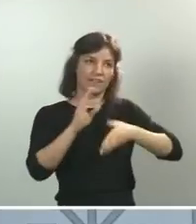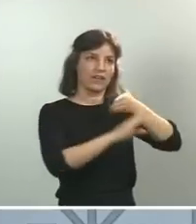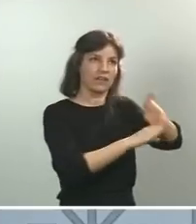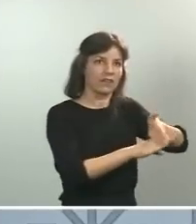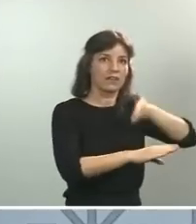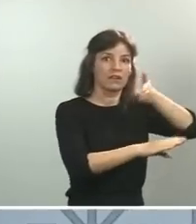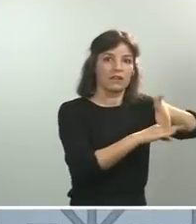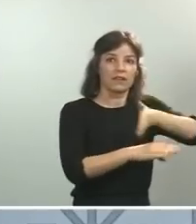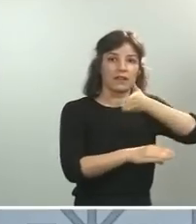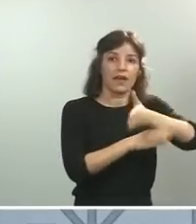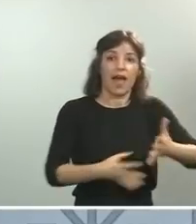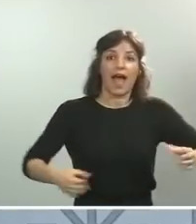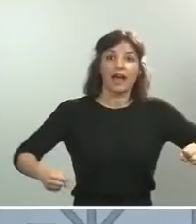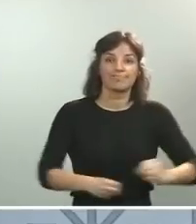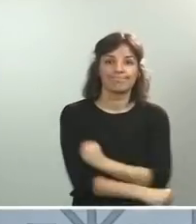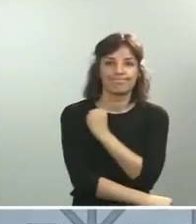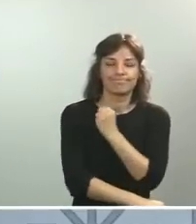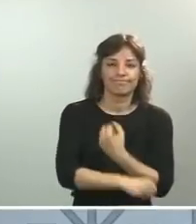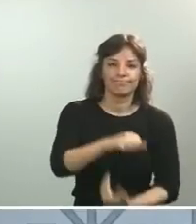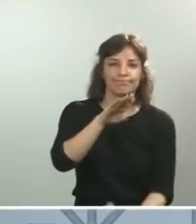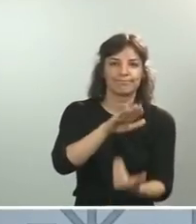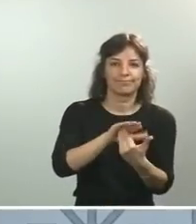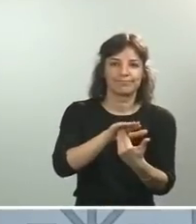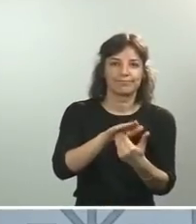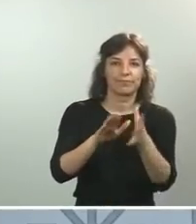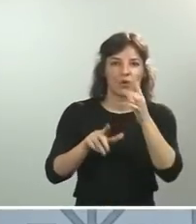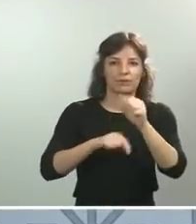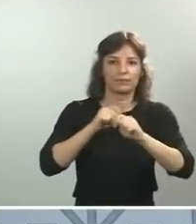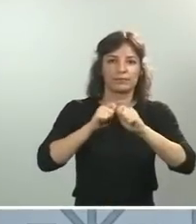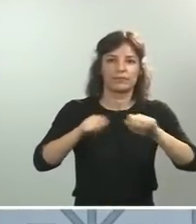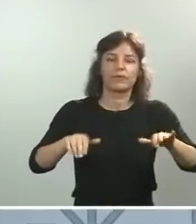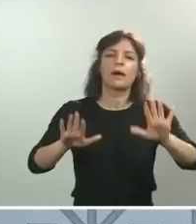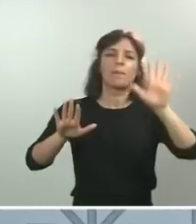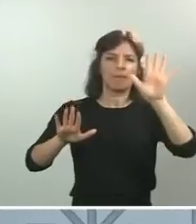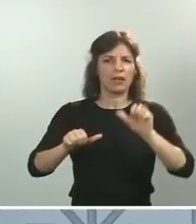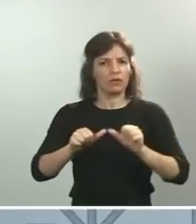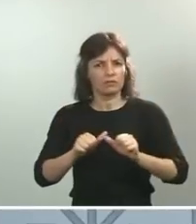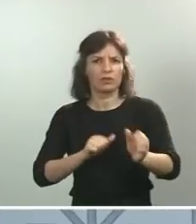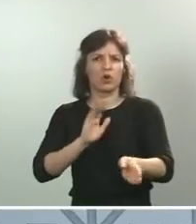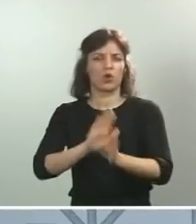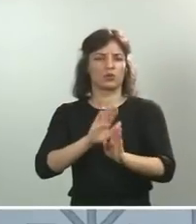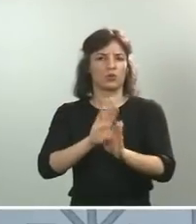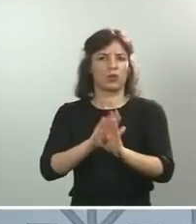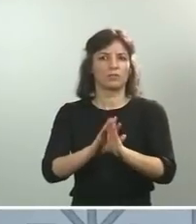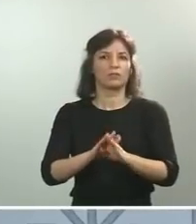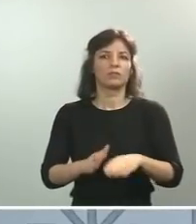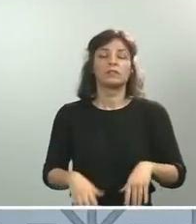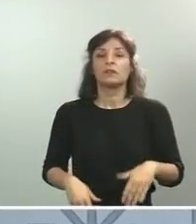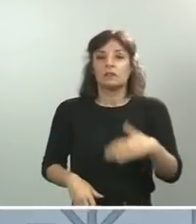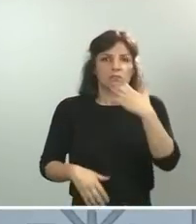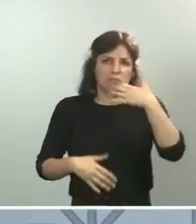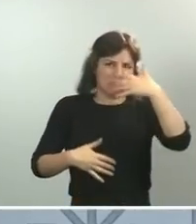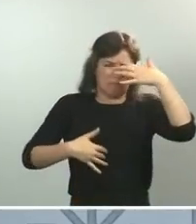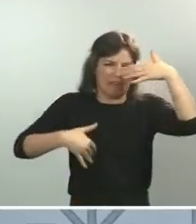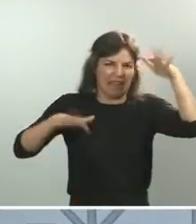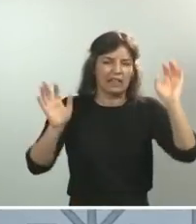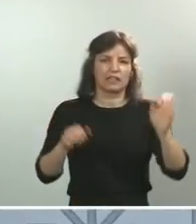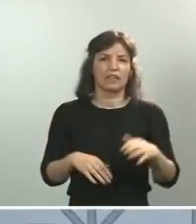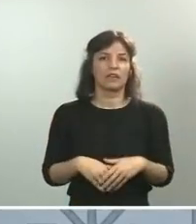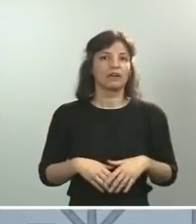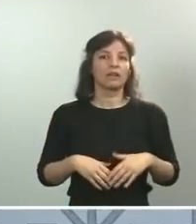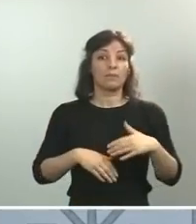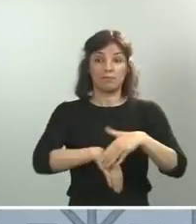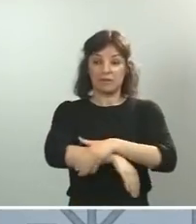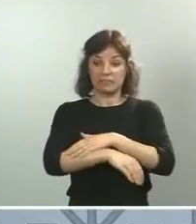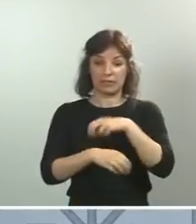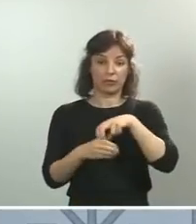proceso. Pero lo vamos a seguir, en la medida que se pueda lo vamos a seguir. Y si no pudiéramos salir nunca más de nuestro ministerio, pues